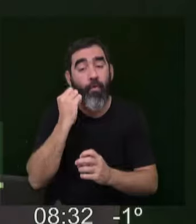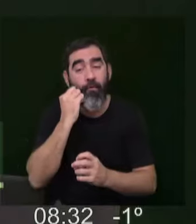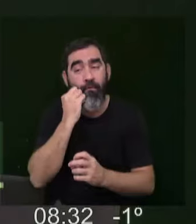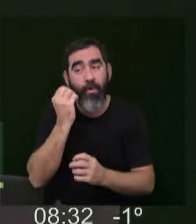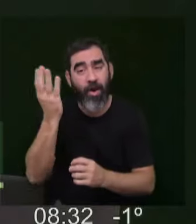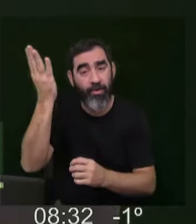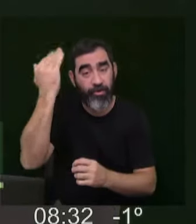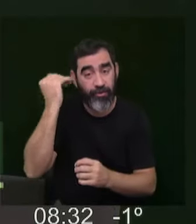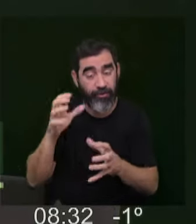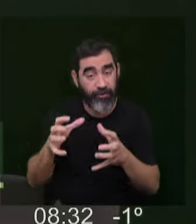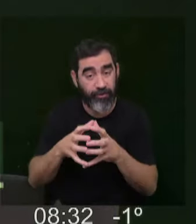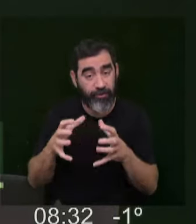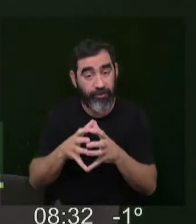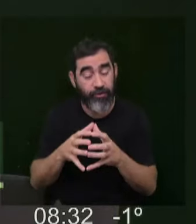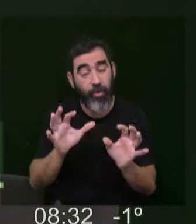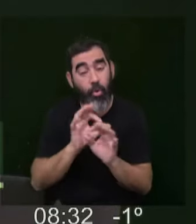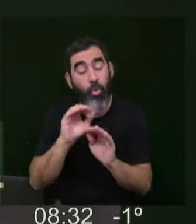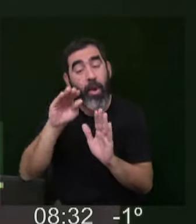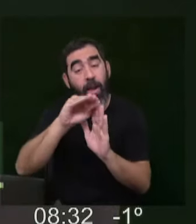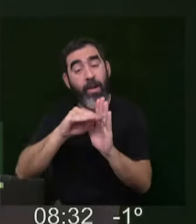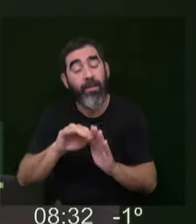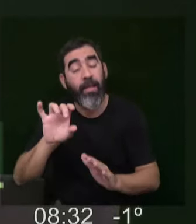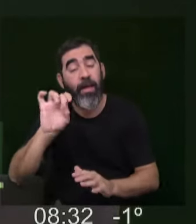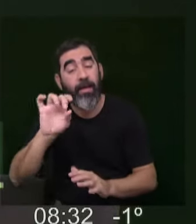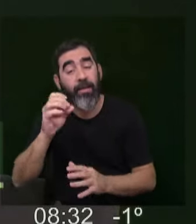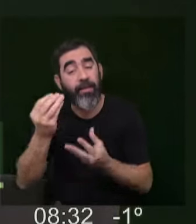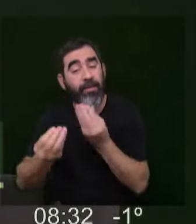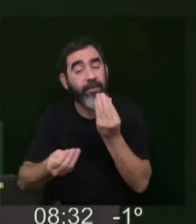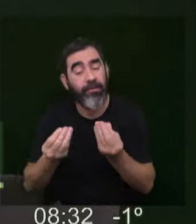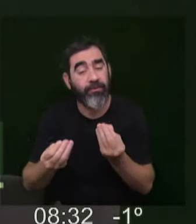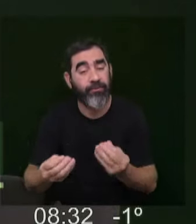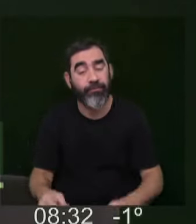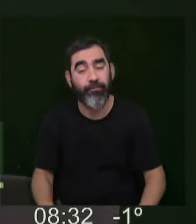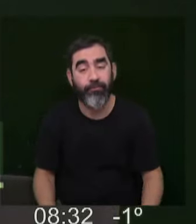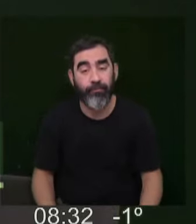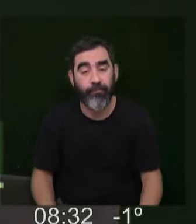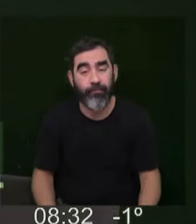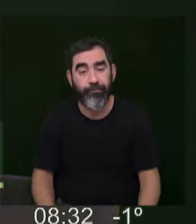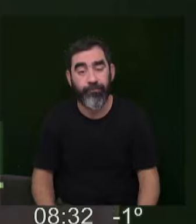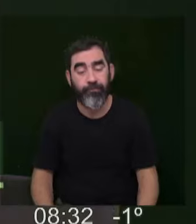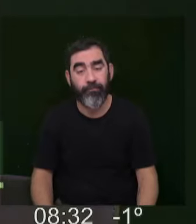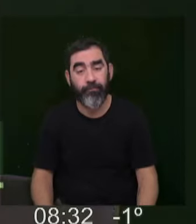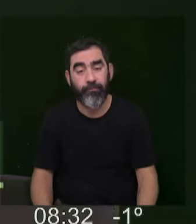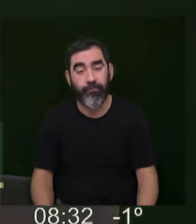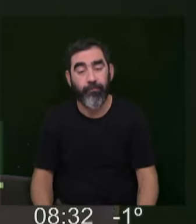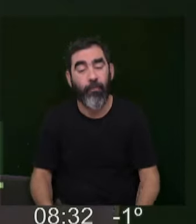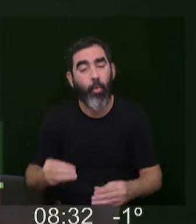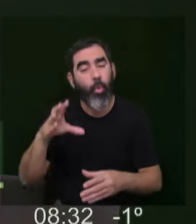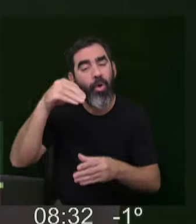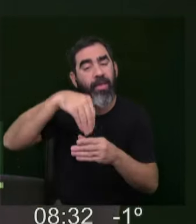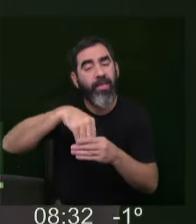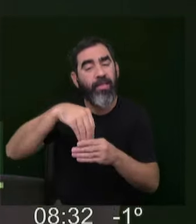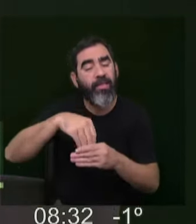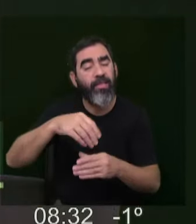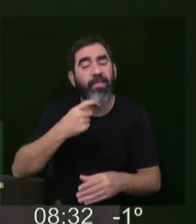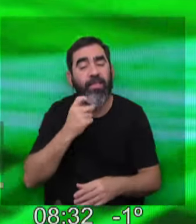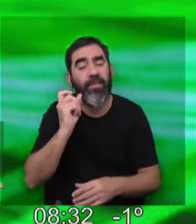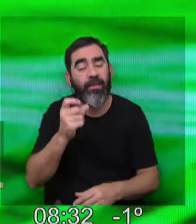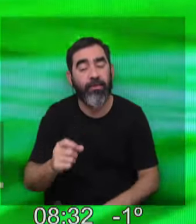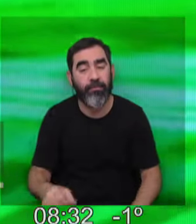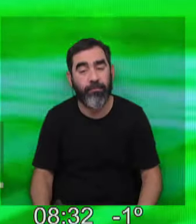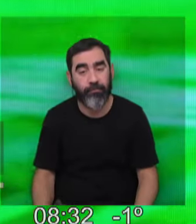de Ballistas, o de la lista 15. ¿Cómo queda el Partido Colorado también a la interna, no? En esos, bueno, mire, yo creo que queda